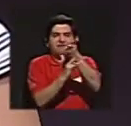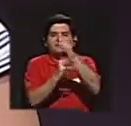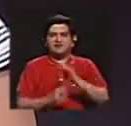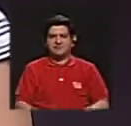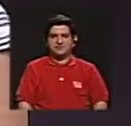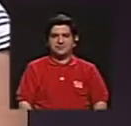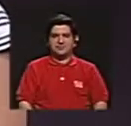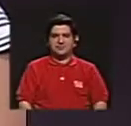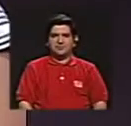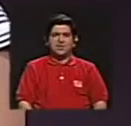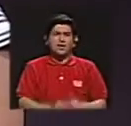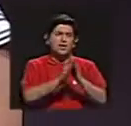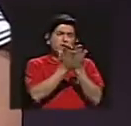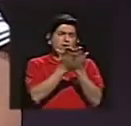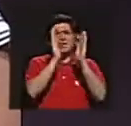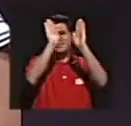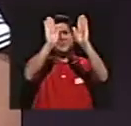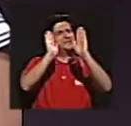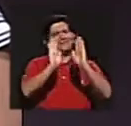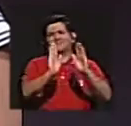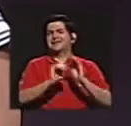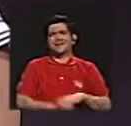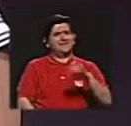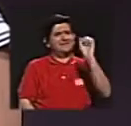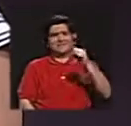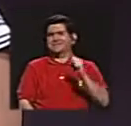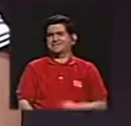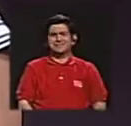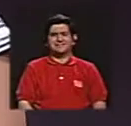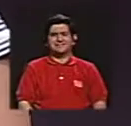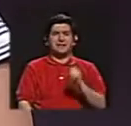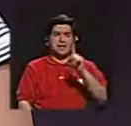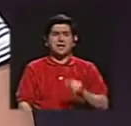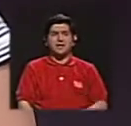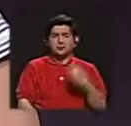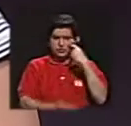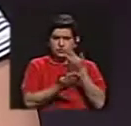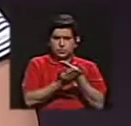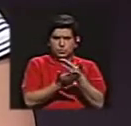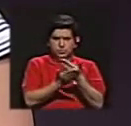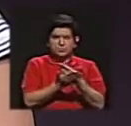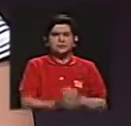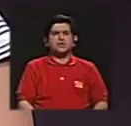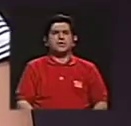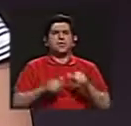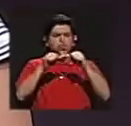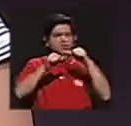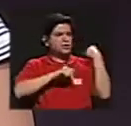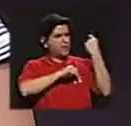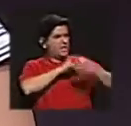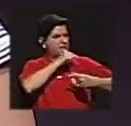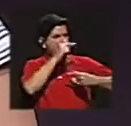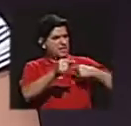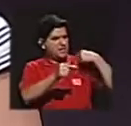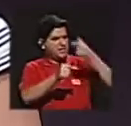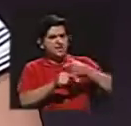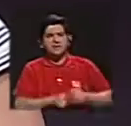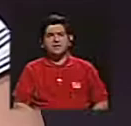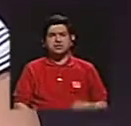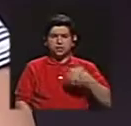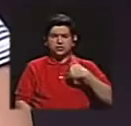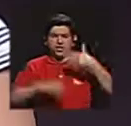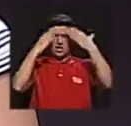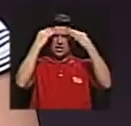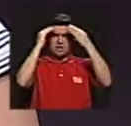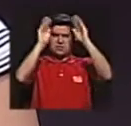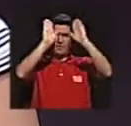vez, digo, los libros son maravillosos porque es un testigo que va a pasar de generación en generación conteniendo una